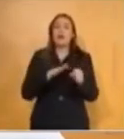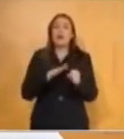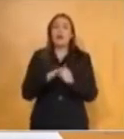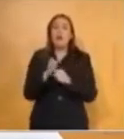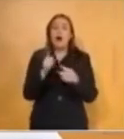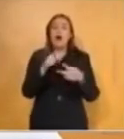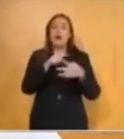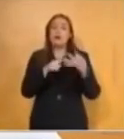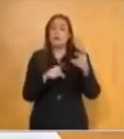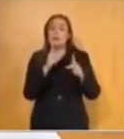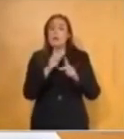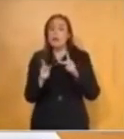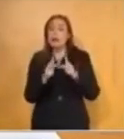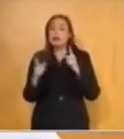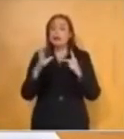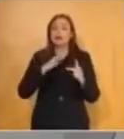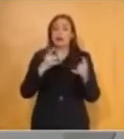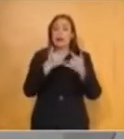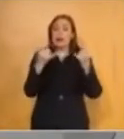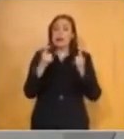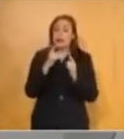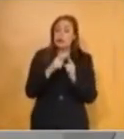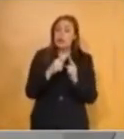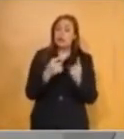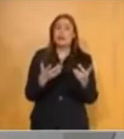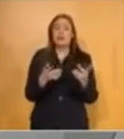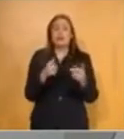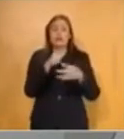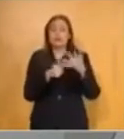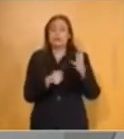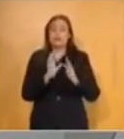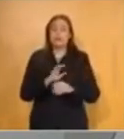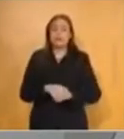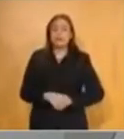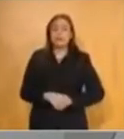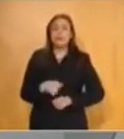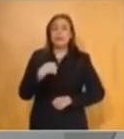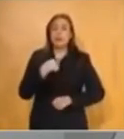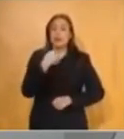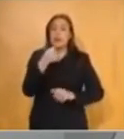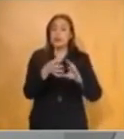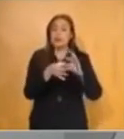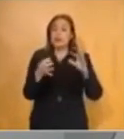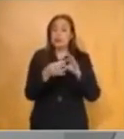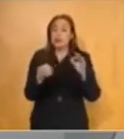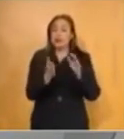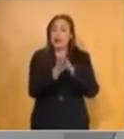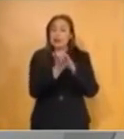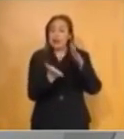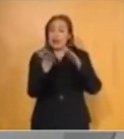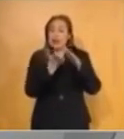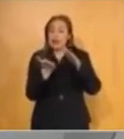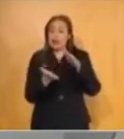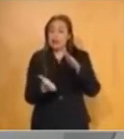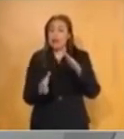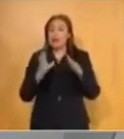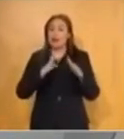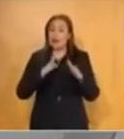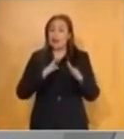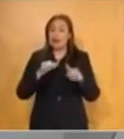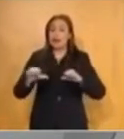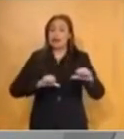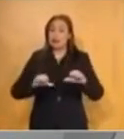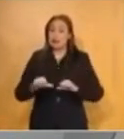principales del cómic, entre otras cosas. En este momento voy a explicarte acerca de la carpeta de experiencias o de